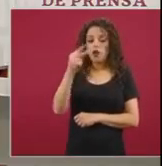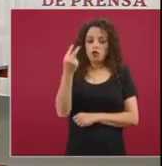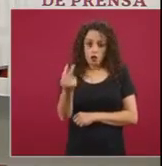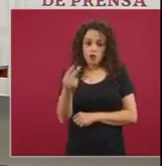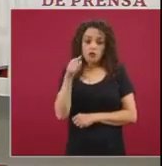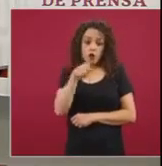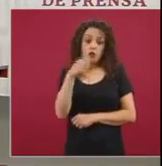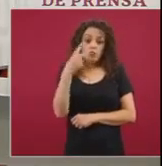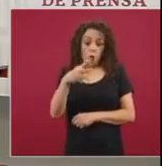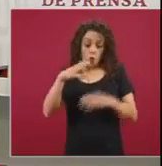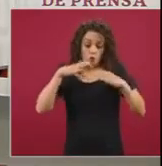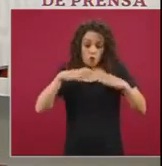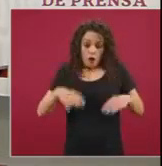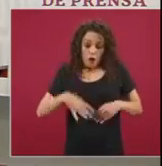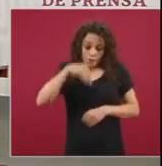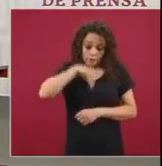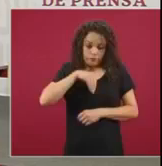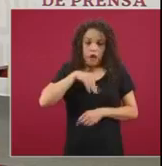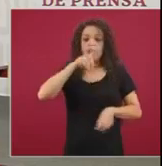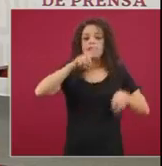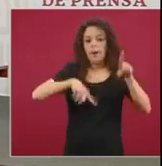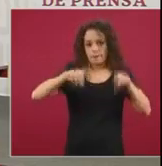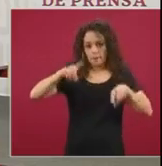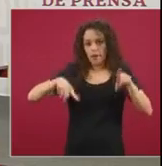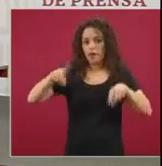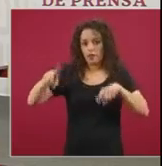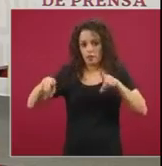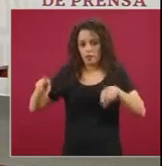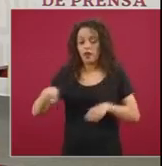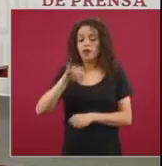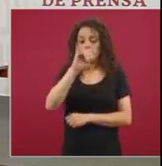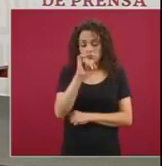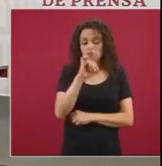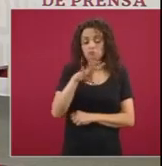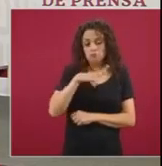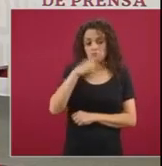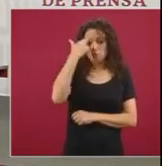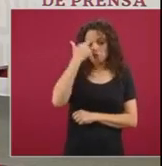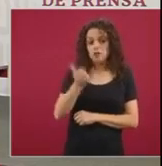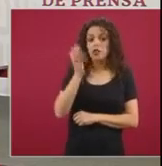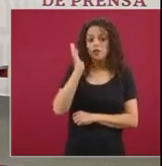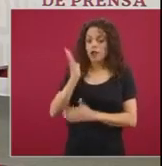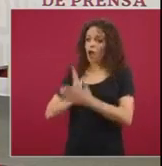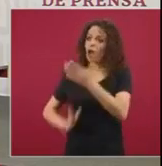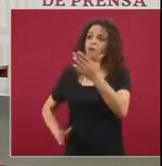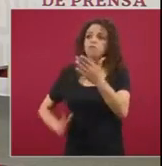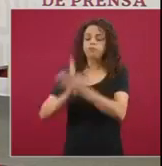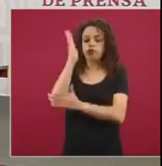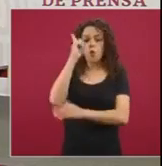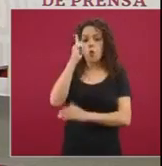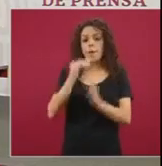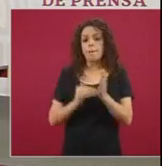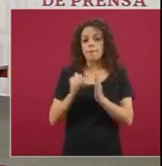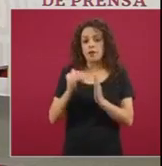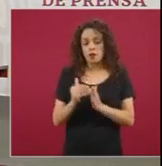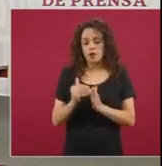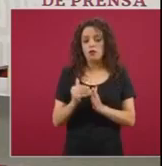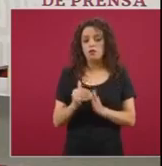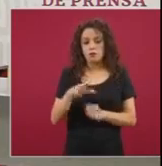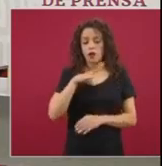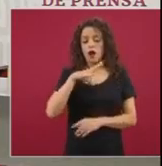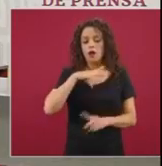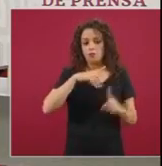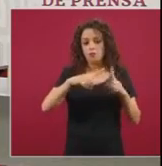Entonces, sí, cruzamos 1 millón de resultados positivos, de personas con un